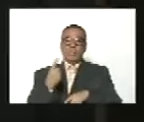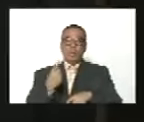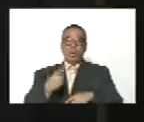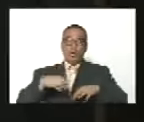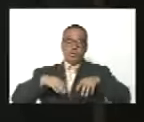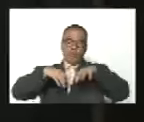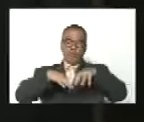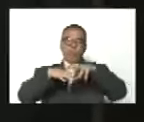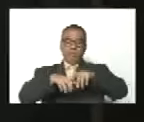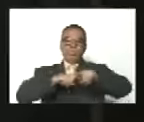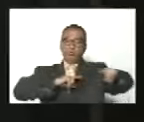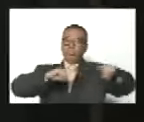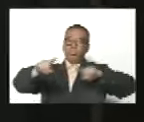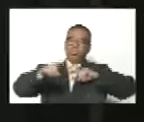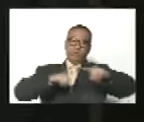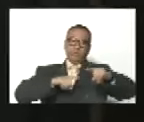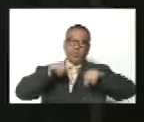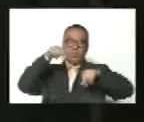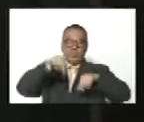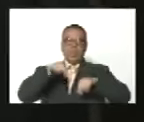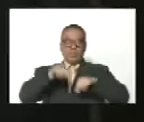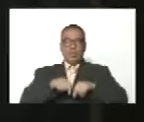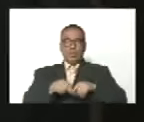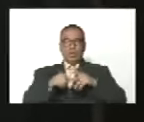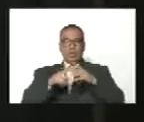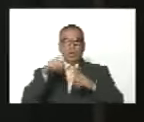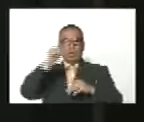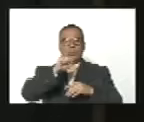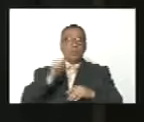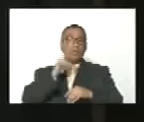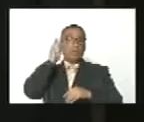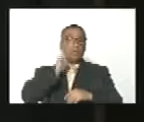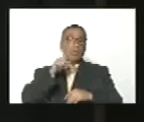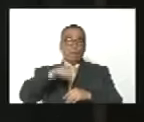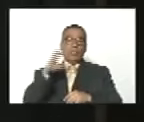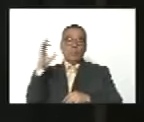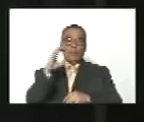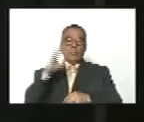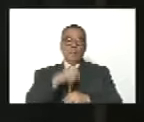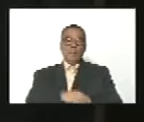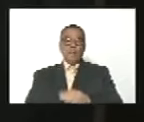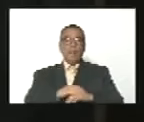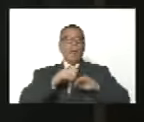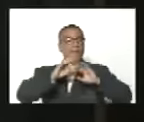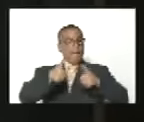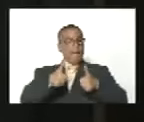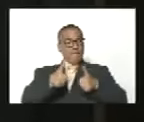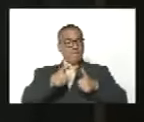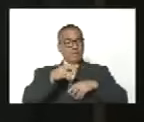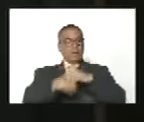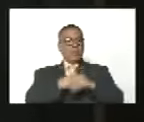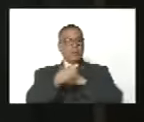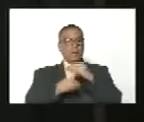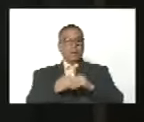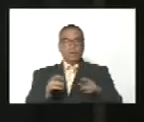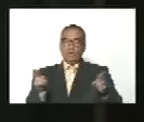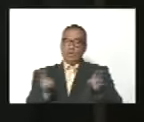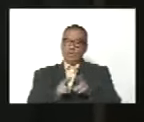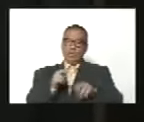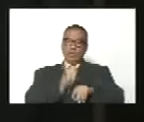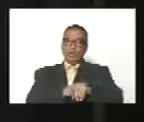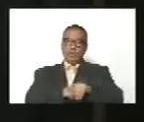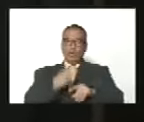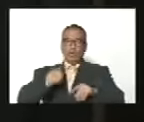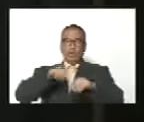ejército comandado por el para entonces brigadier Simón Bolívar a Caracas y comenzaría así el breve tiempo de